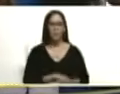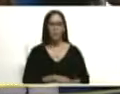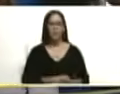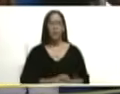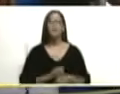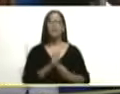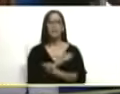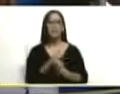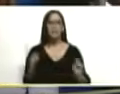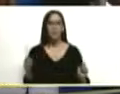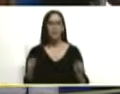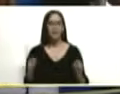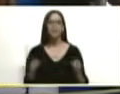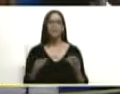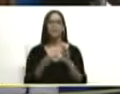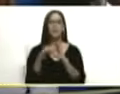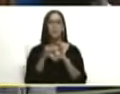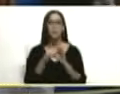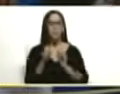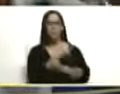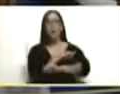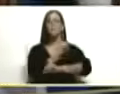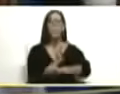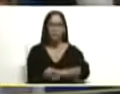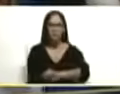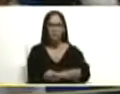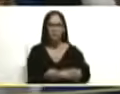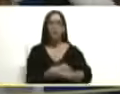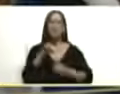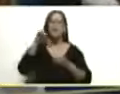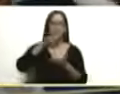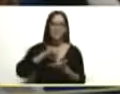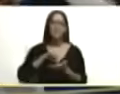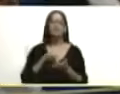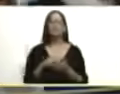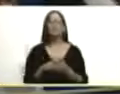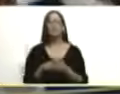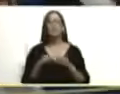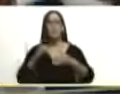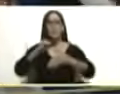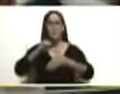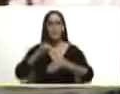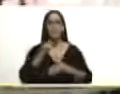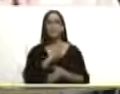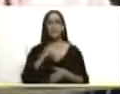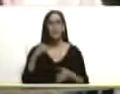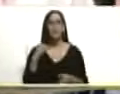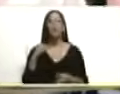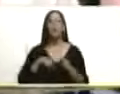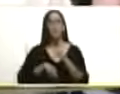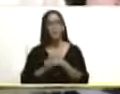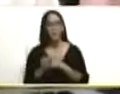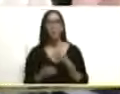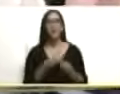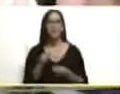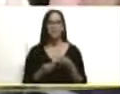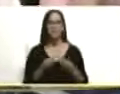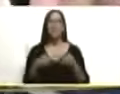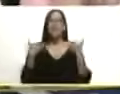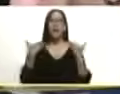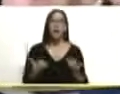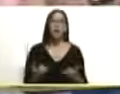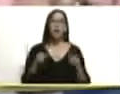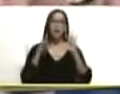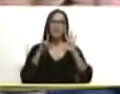terminar de consolidar una potencia en el seno de América Latina y el Caribe, como lo vamos a hacer ahora con las